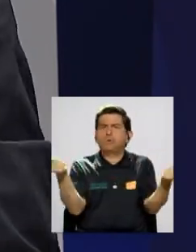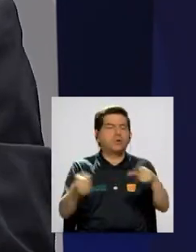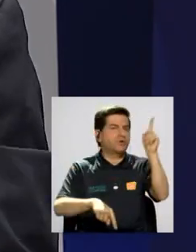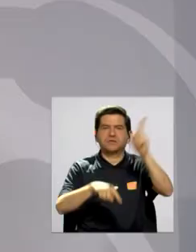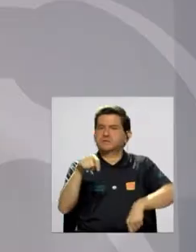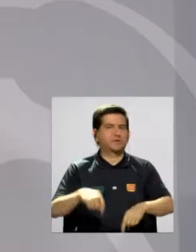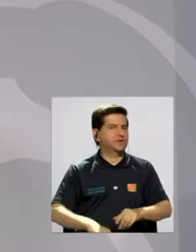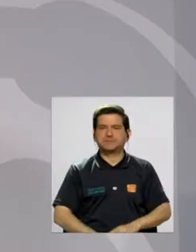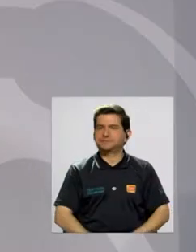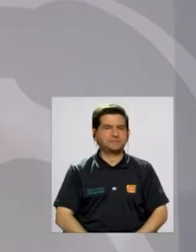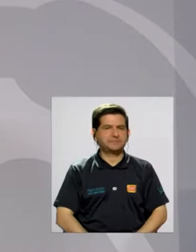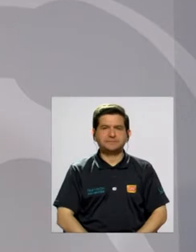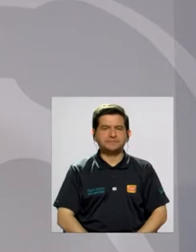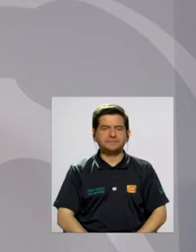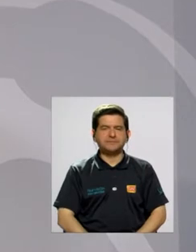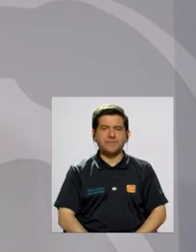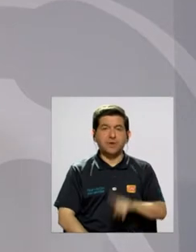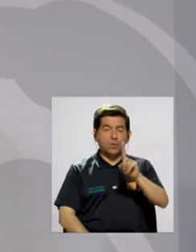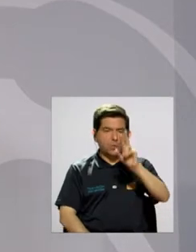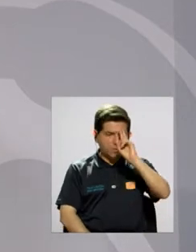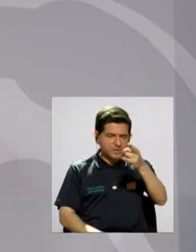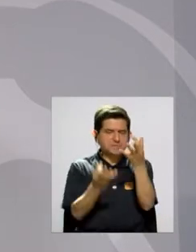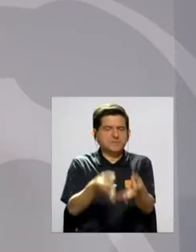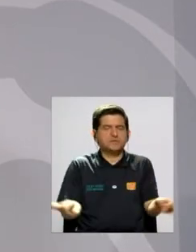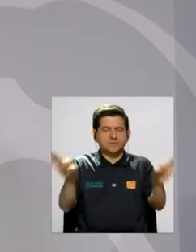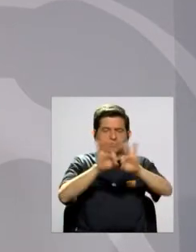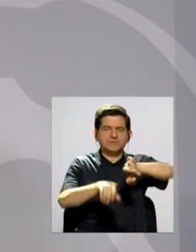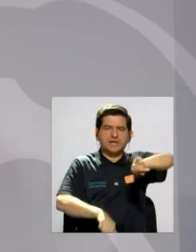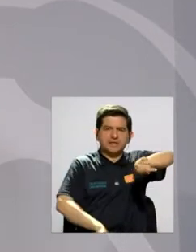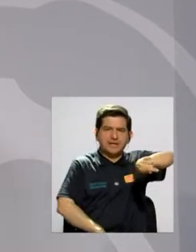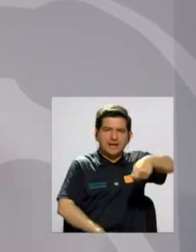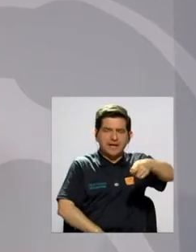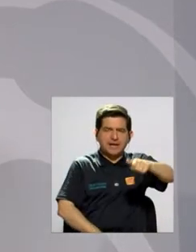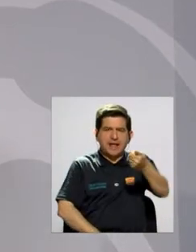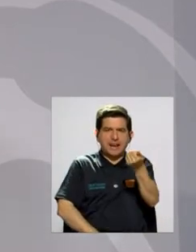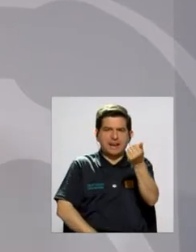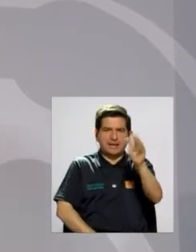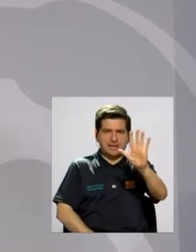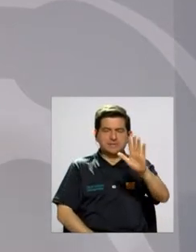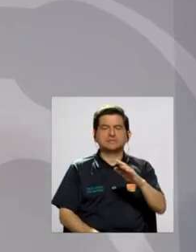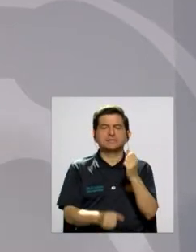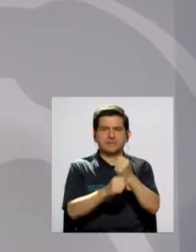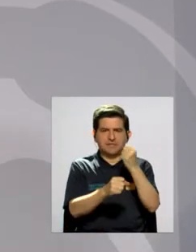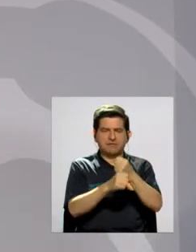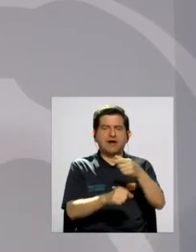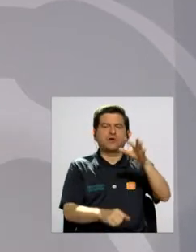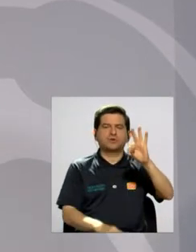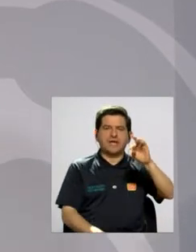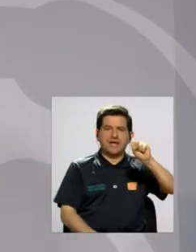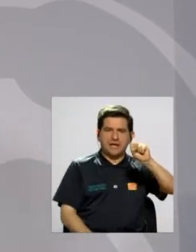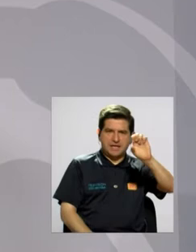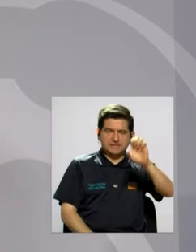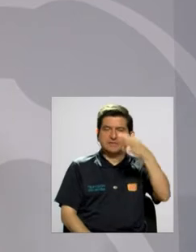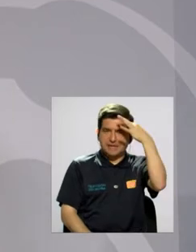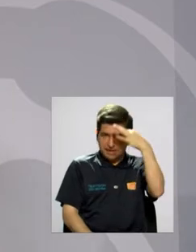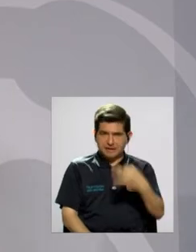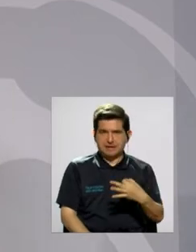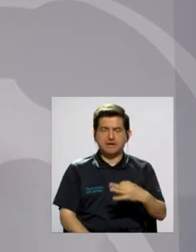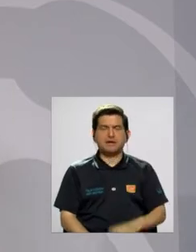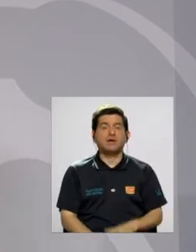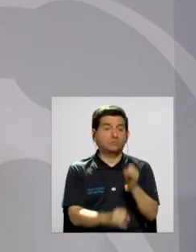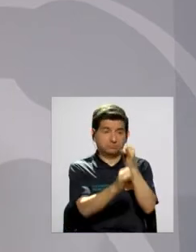ser. Tal vez un reconocimiento muy importante desde el Canal 15, Universidad de Costa Rica, a la labor del Tribunal Supremo de Elecciones, que creo que